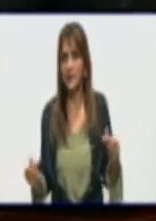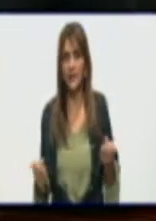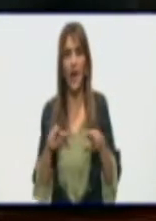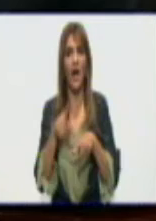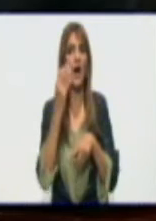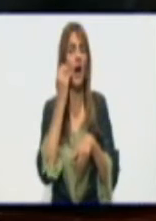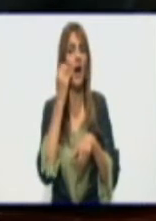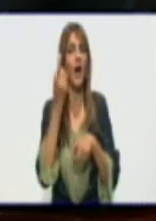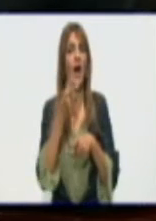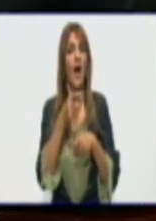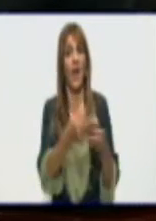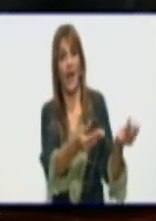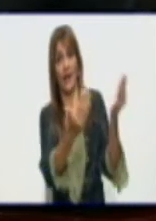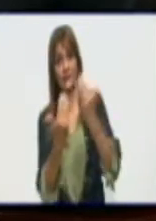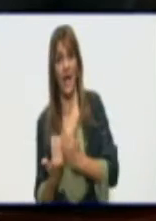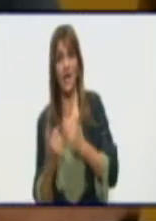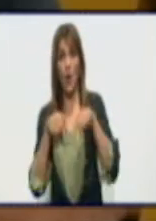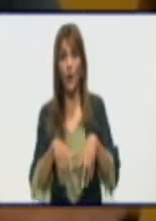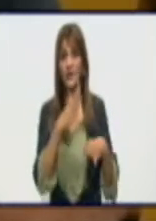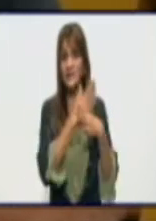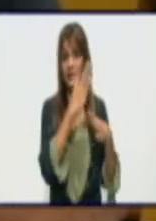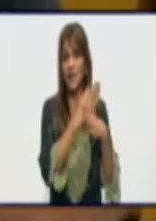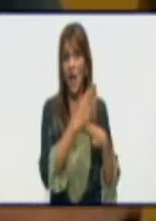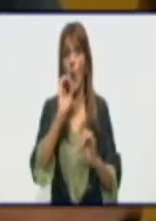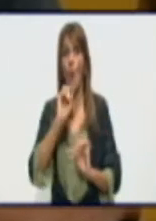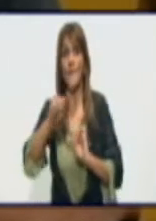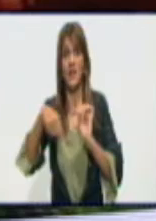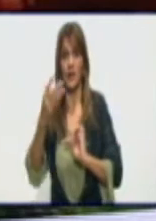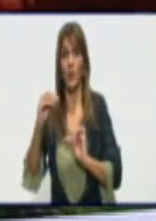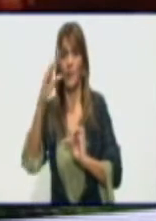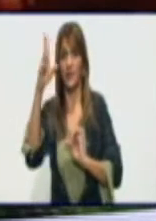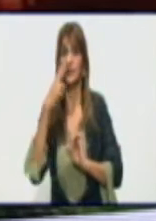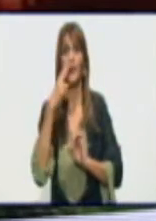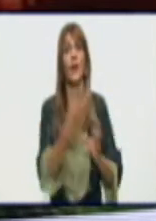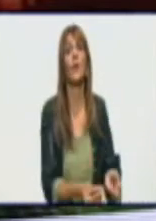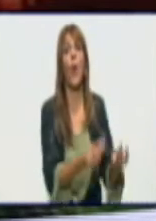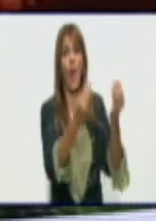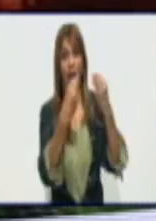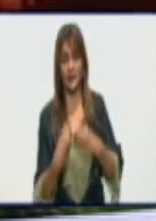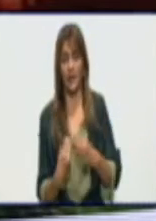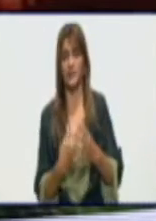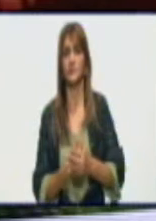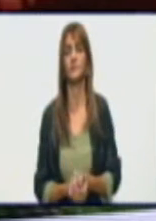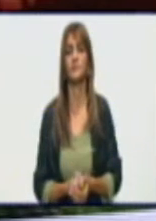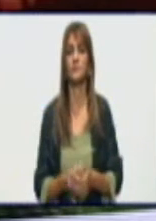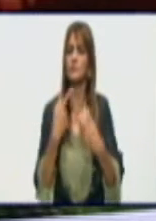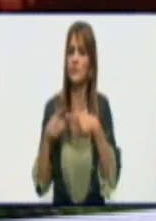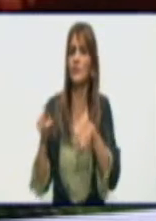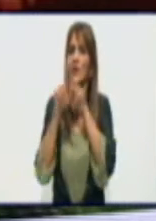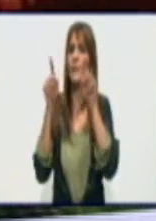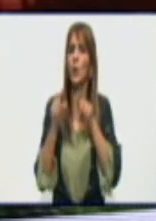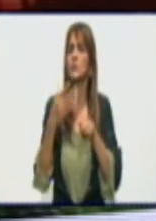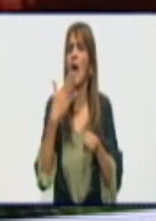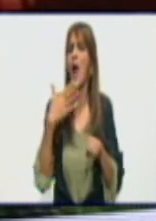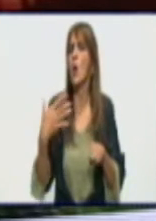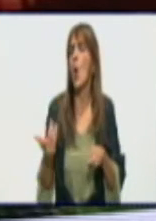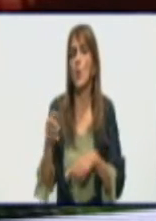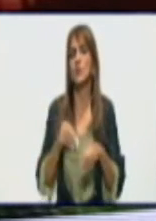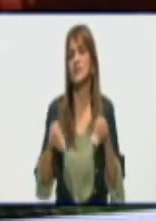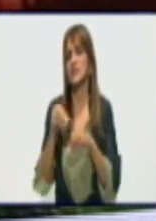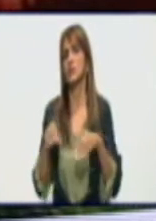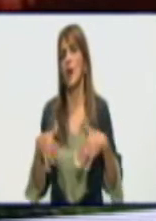mañana por la mañana. Es decir, que esa es la situación que tenemos con la harina. ¿Cómo está la situación relacionada en las panaderías? Porque la calidad del pan